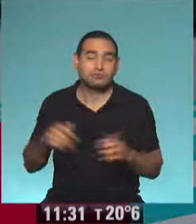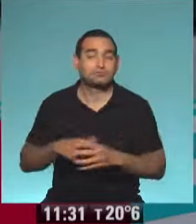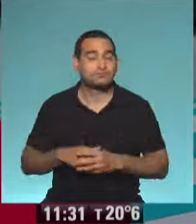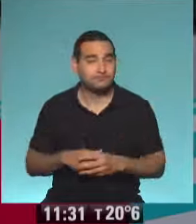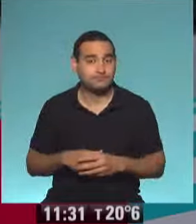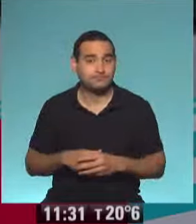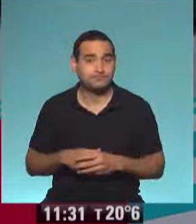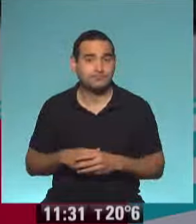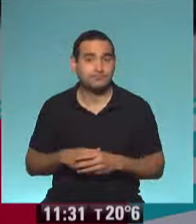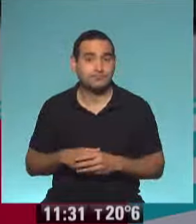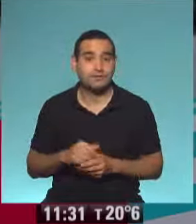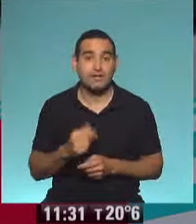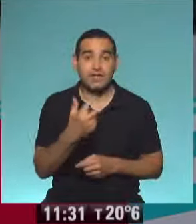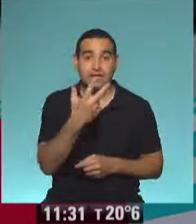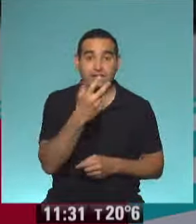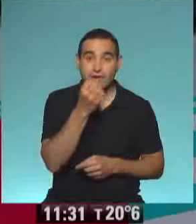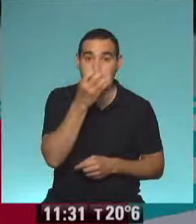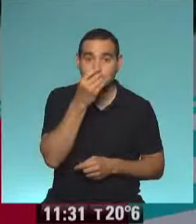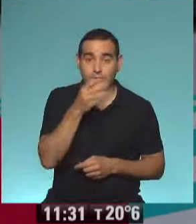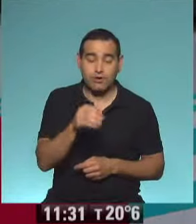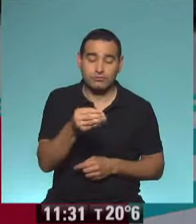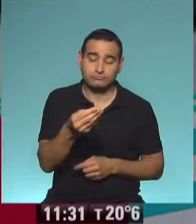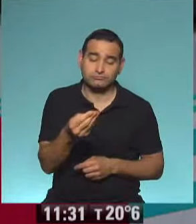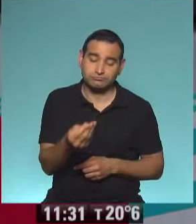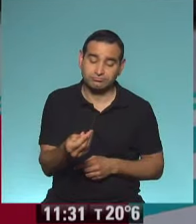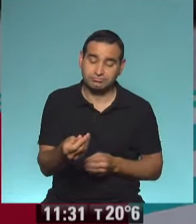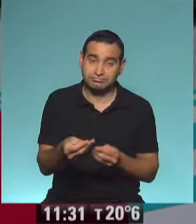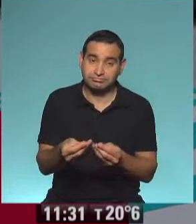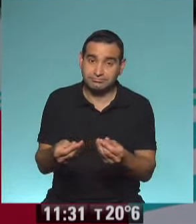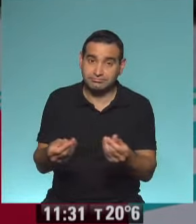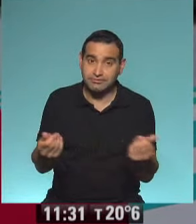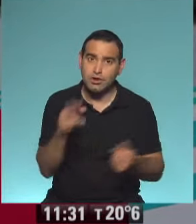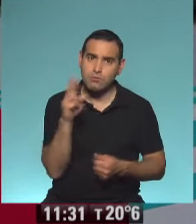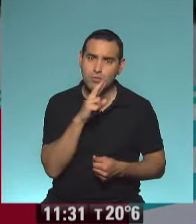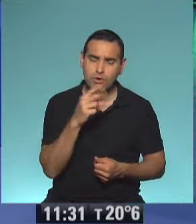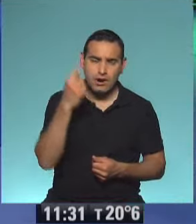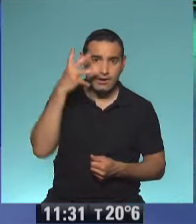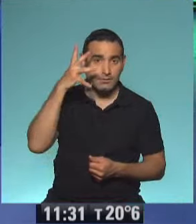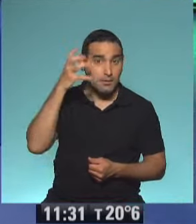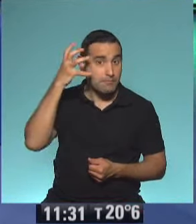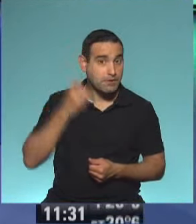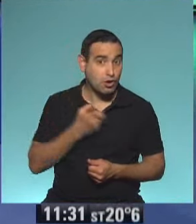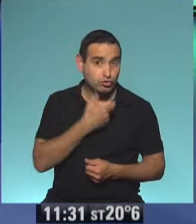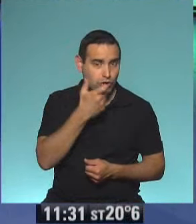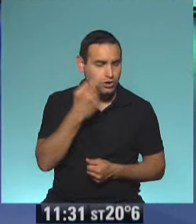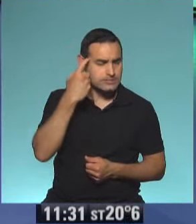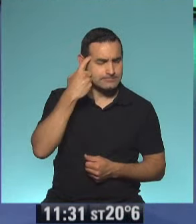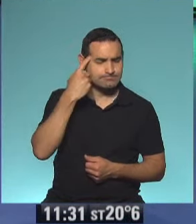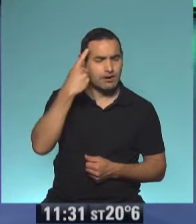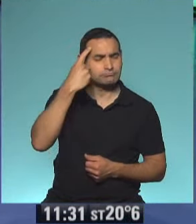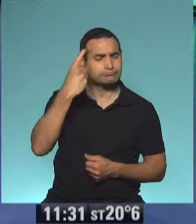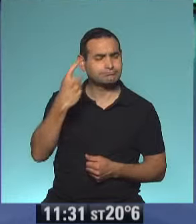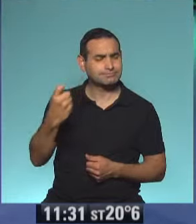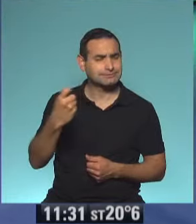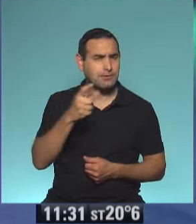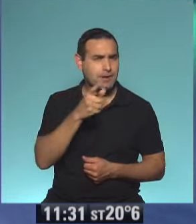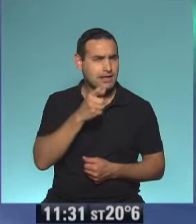Cuando la huella de las 3 flores se desvaneció en la mano hasta quedar invisible, la bella pelirroja, sintiendo una nostalgia que parecía